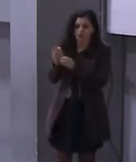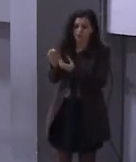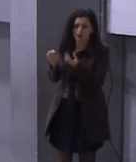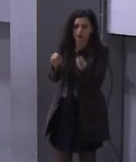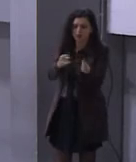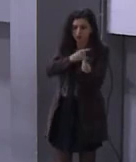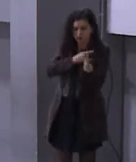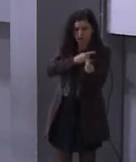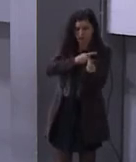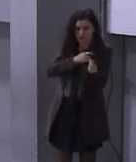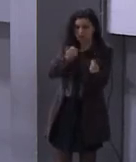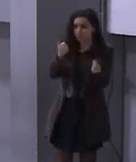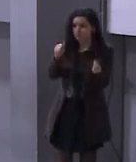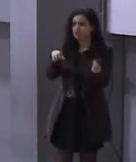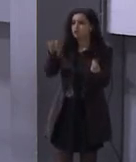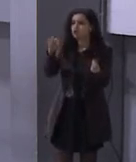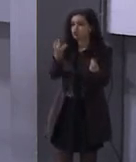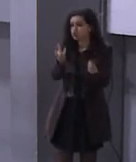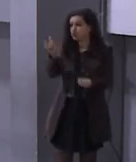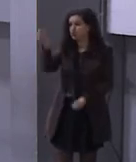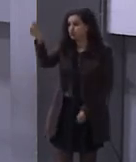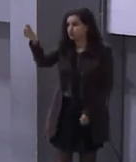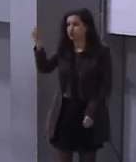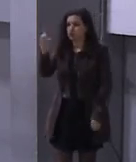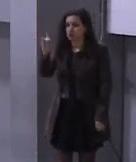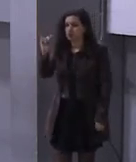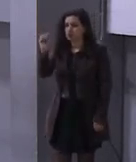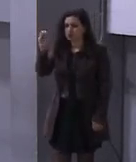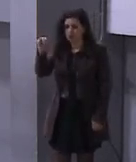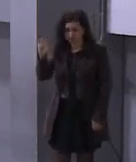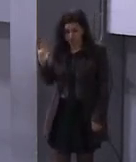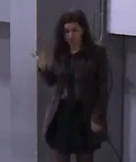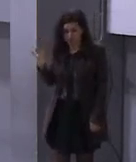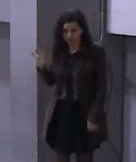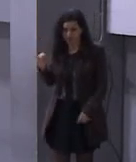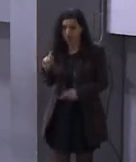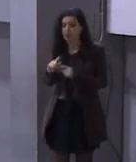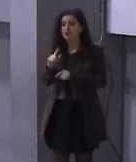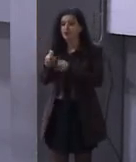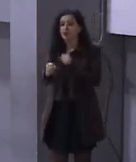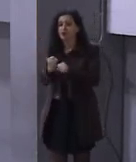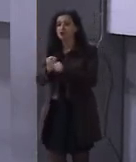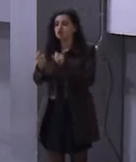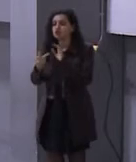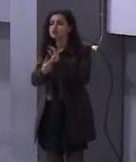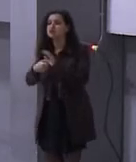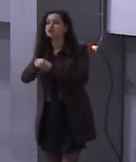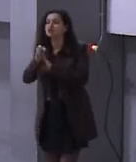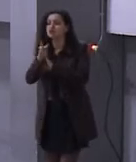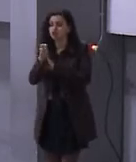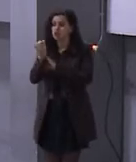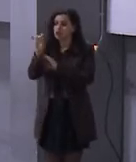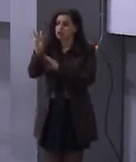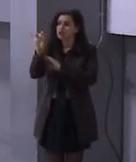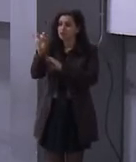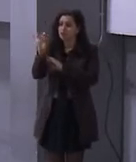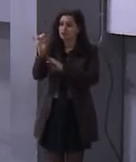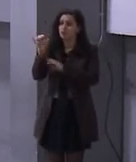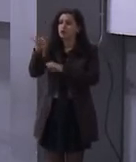el 10% iba directamente a la DIAN. Para el 2018, 15% a la